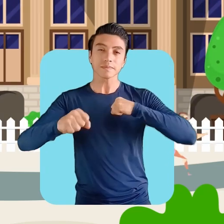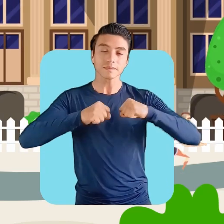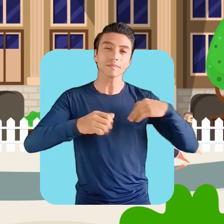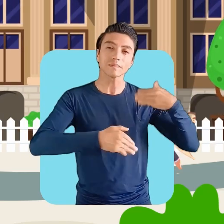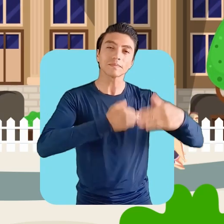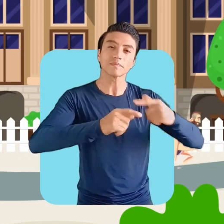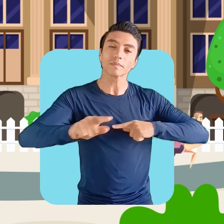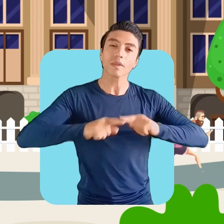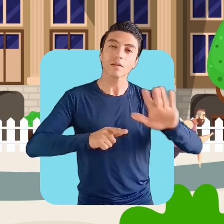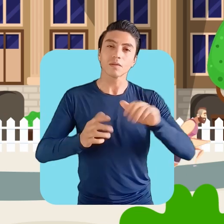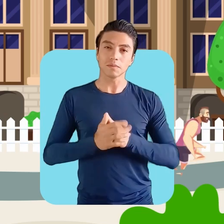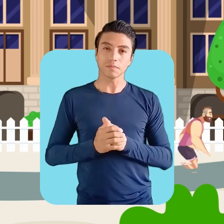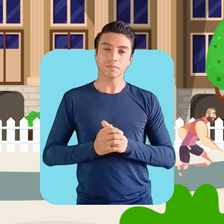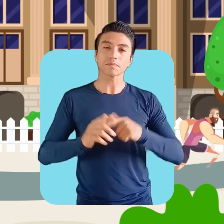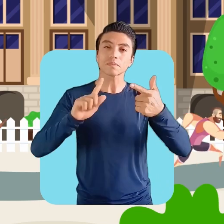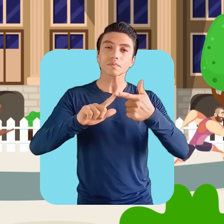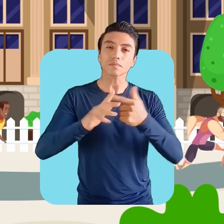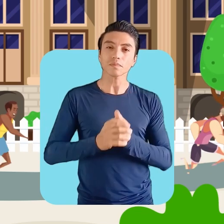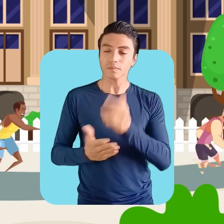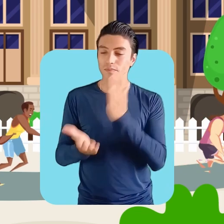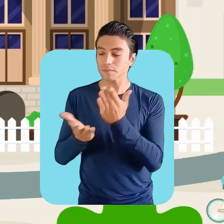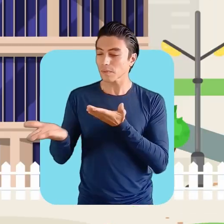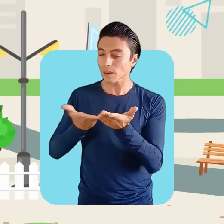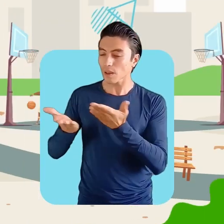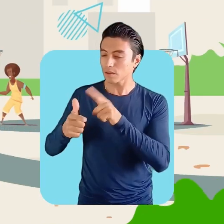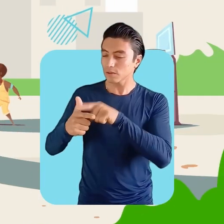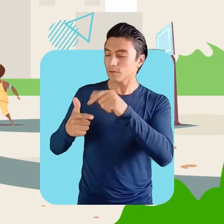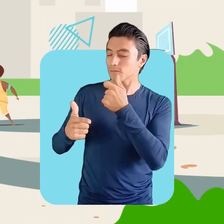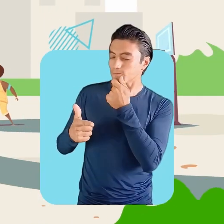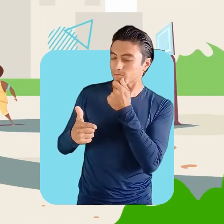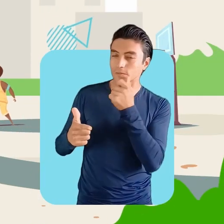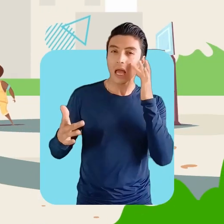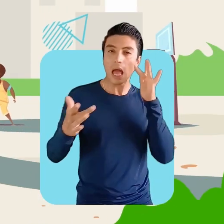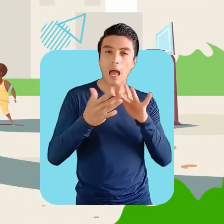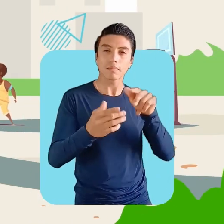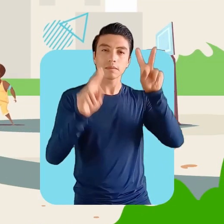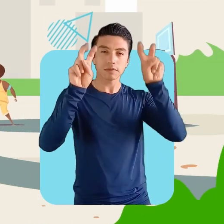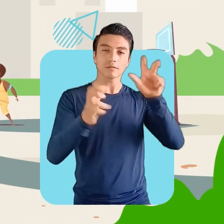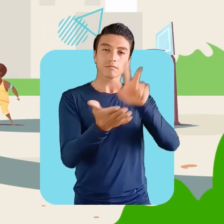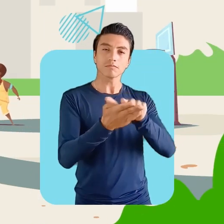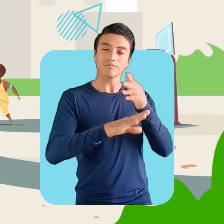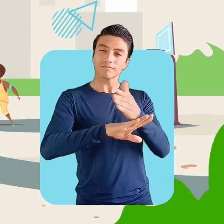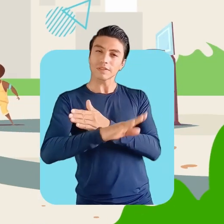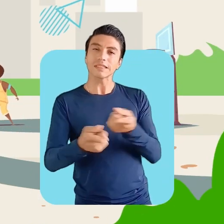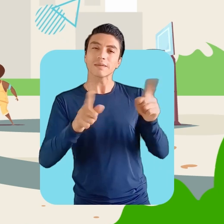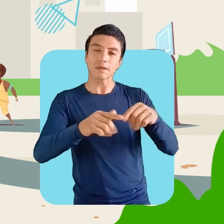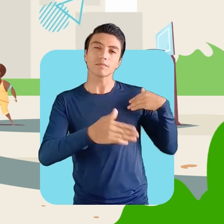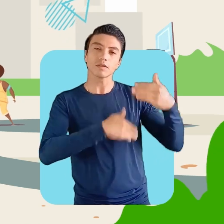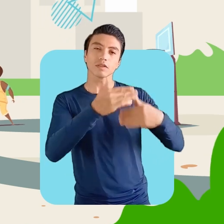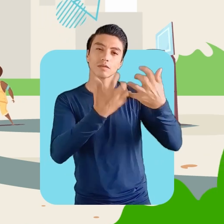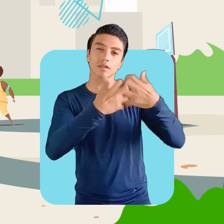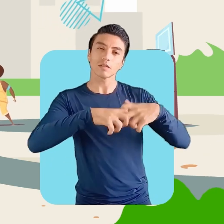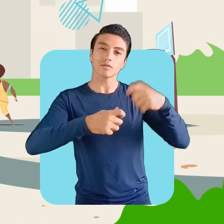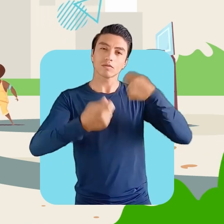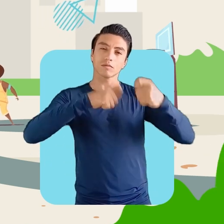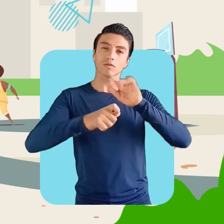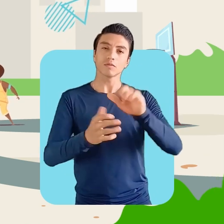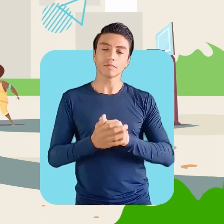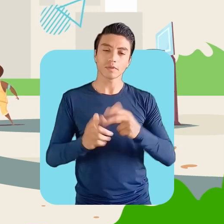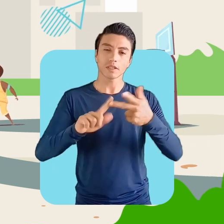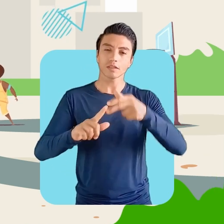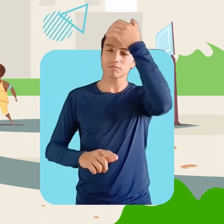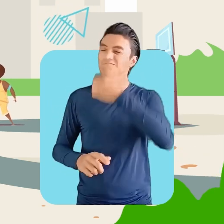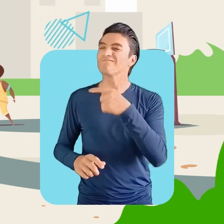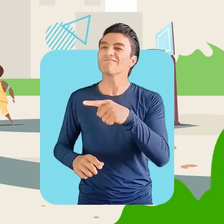proceso administrativo en las empresas e instituciones públicas o privadas relacionadas con el sector deportivo,